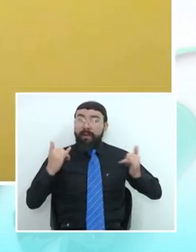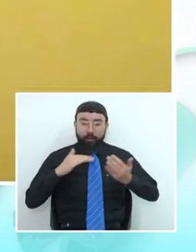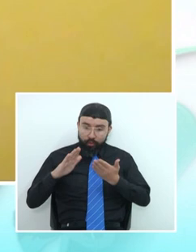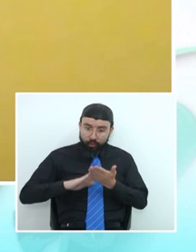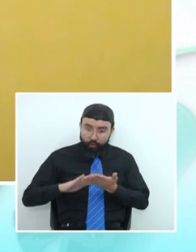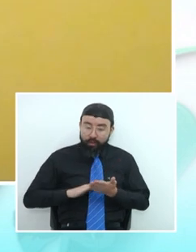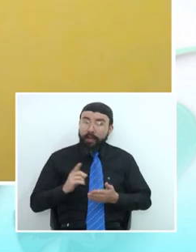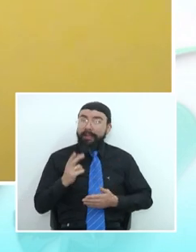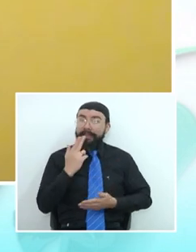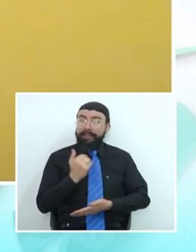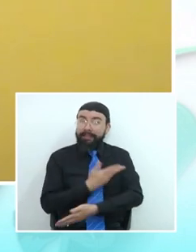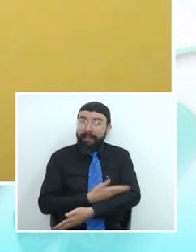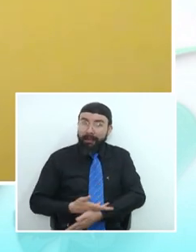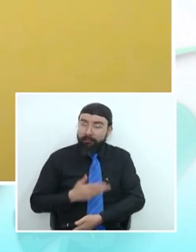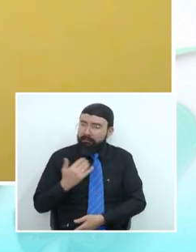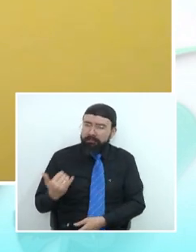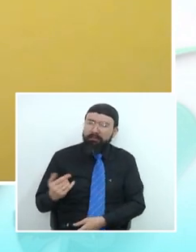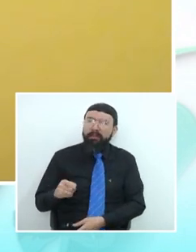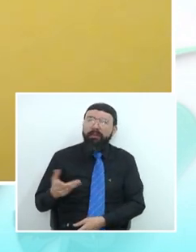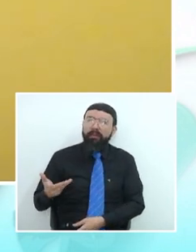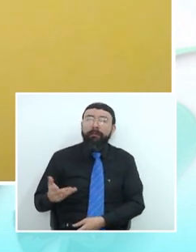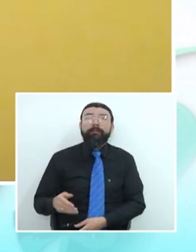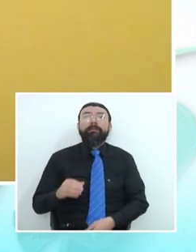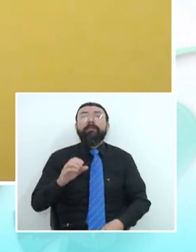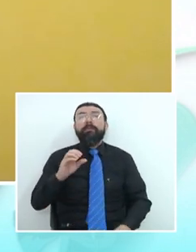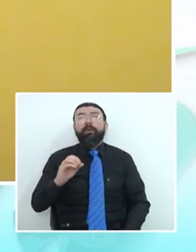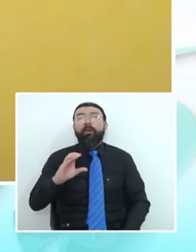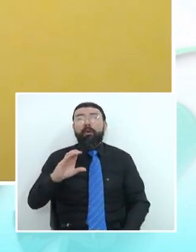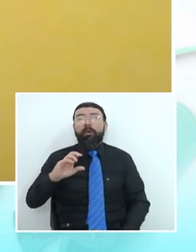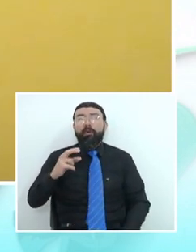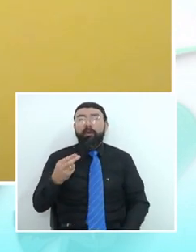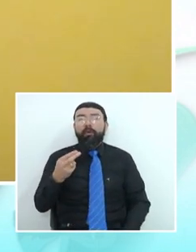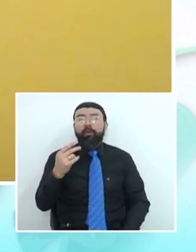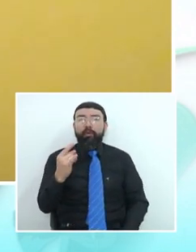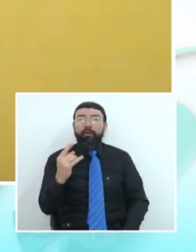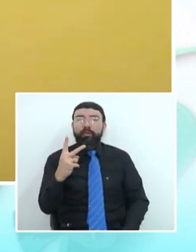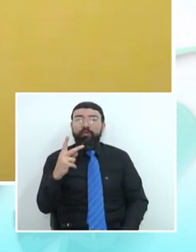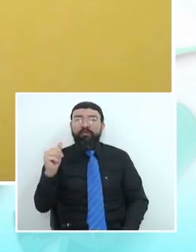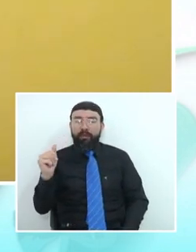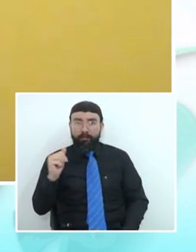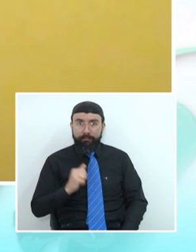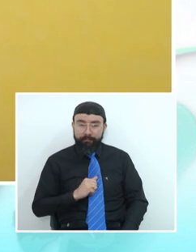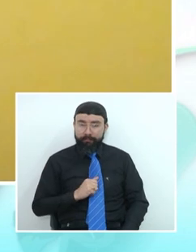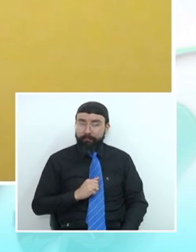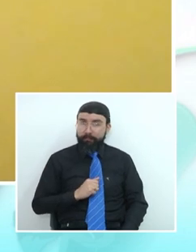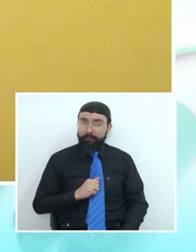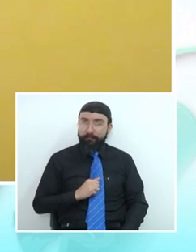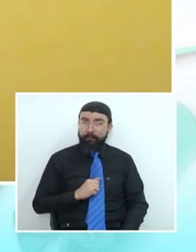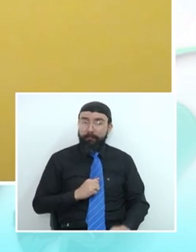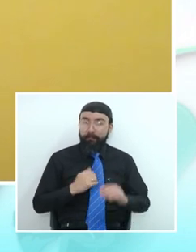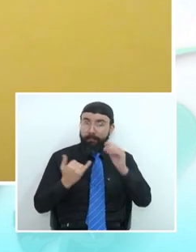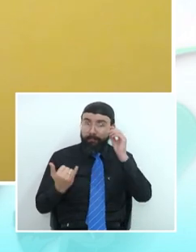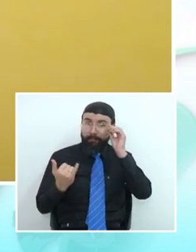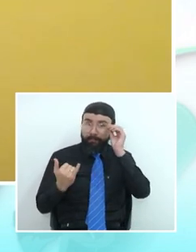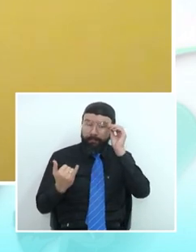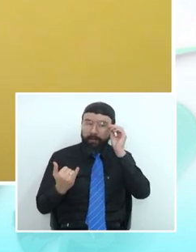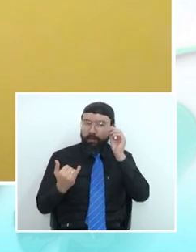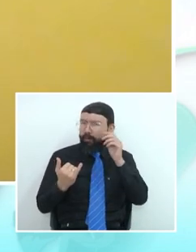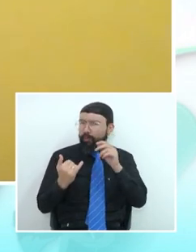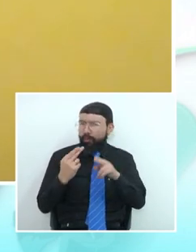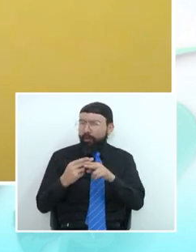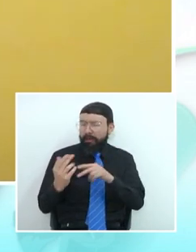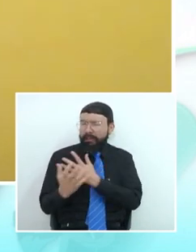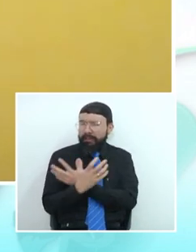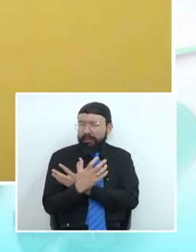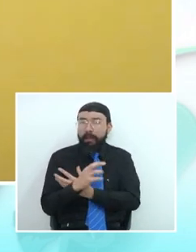diabetes. Pues es nada menos que la uchuva, o conocida como pisalis, que es el nombre científico.